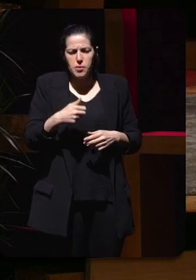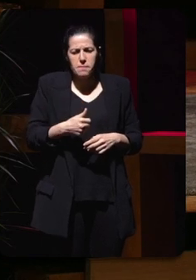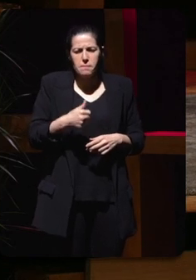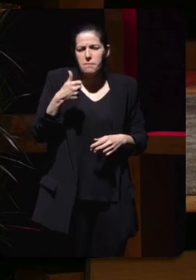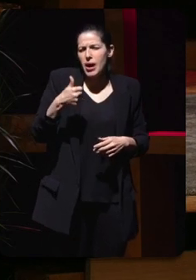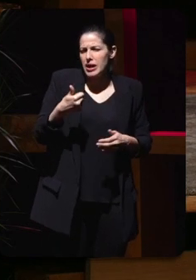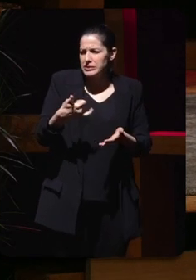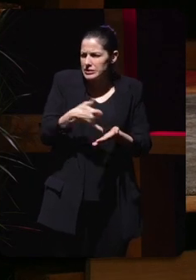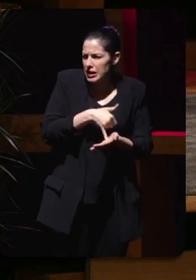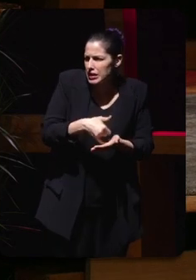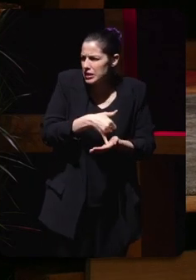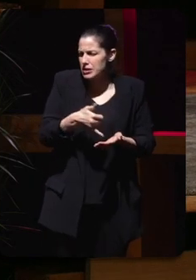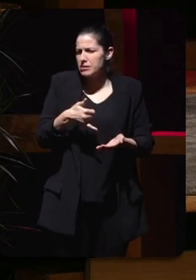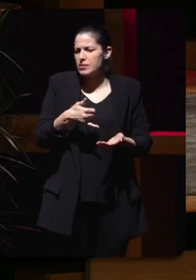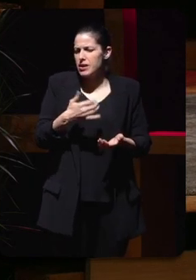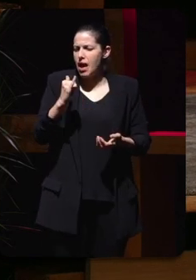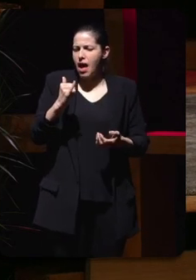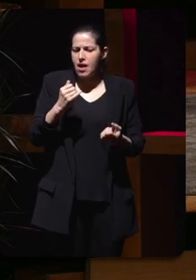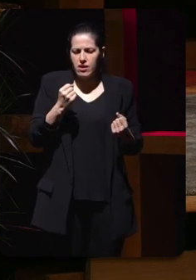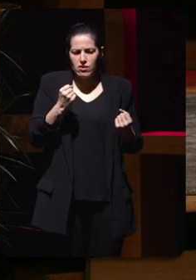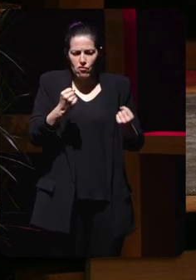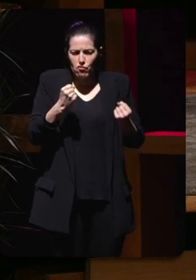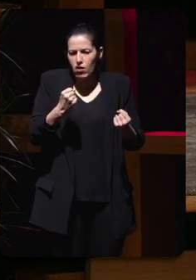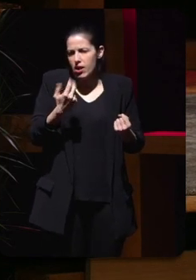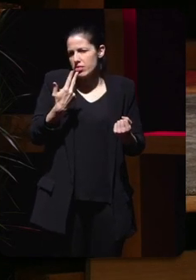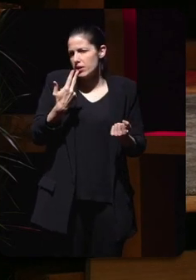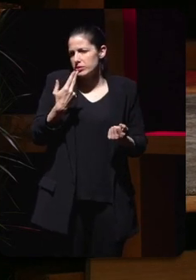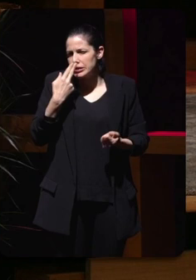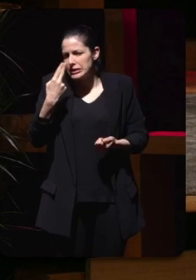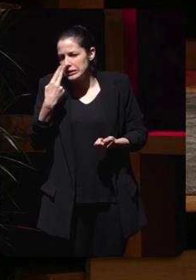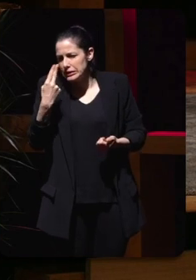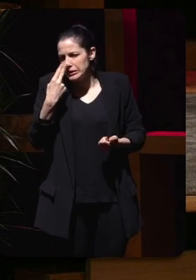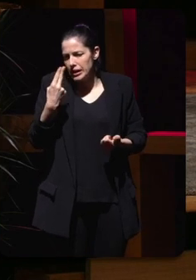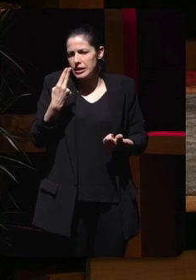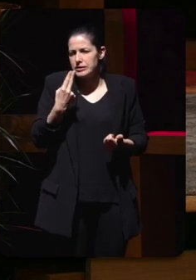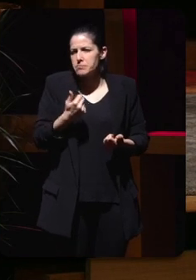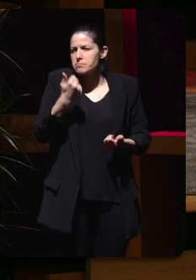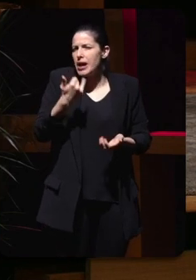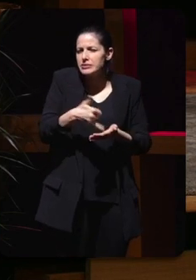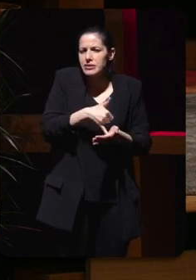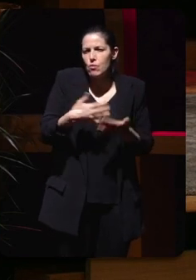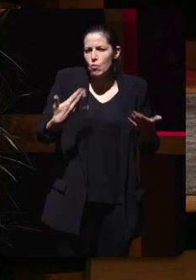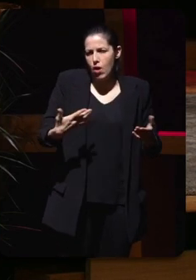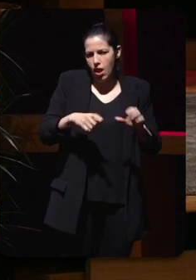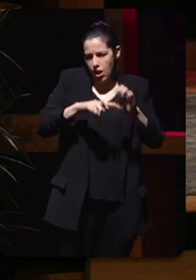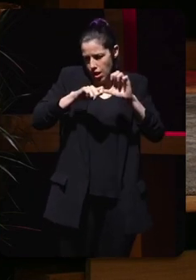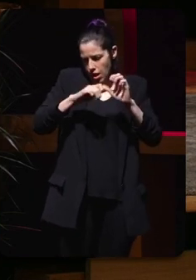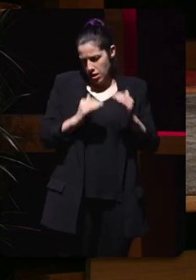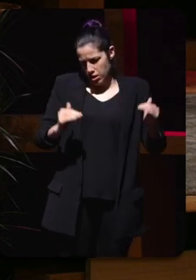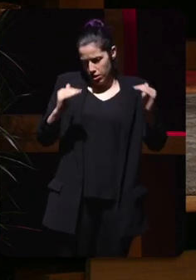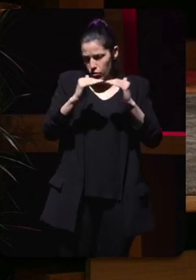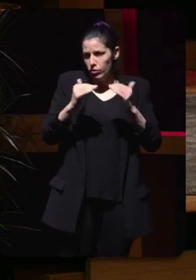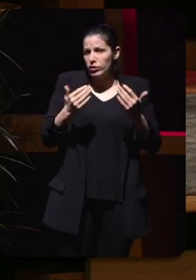hay fuerzas muy interesadas, ¿no?, en que no progrese, es la igualdad de género, pues evidentemente fijaos que